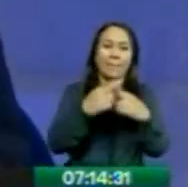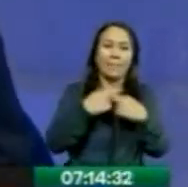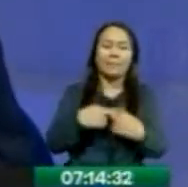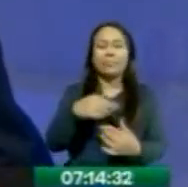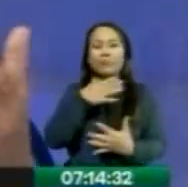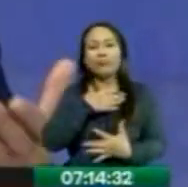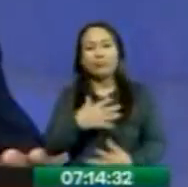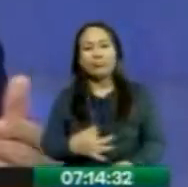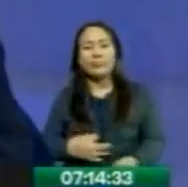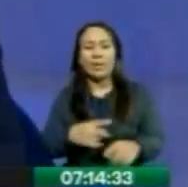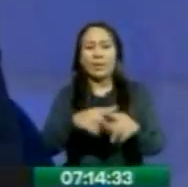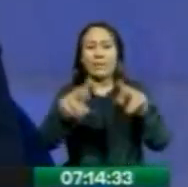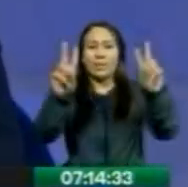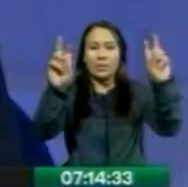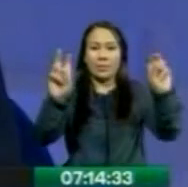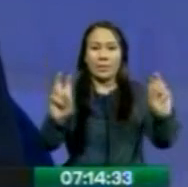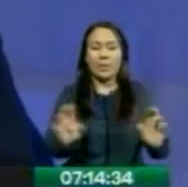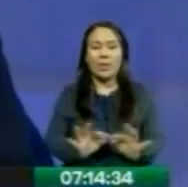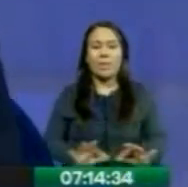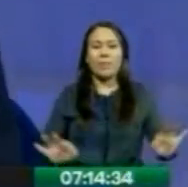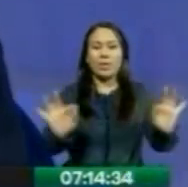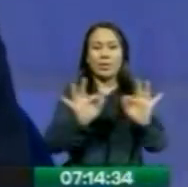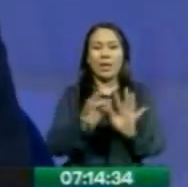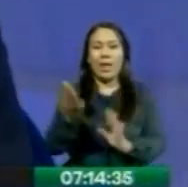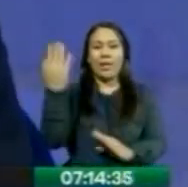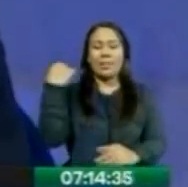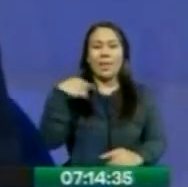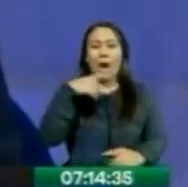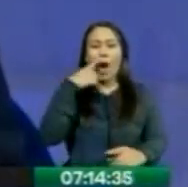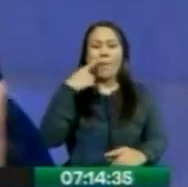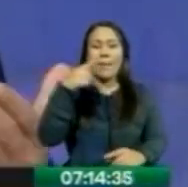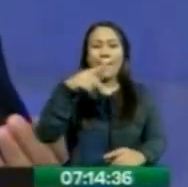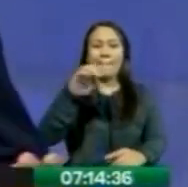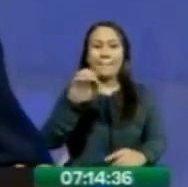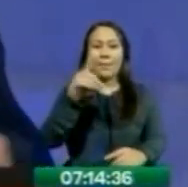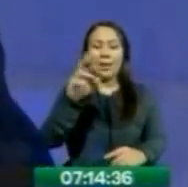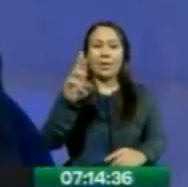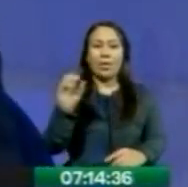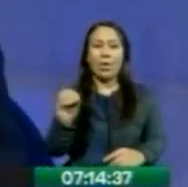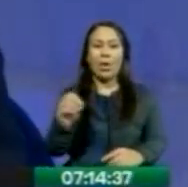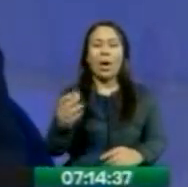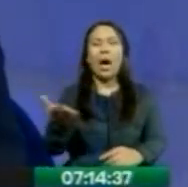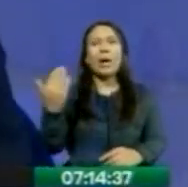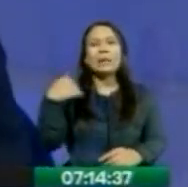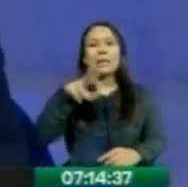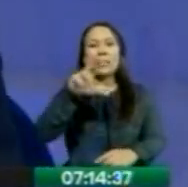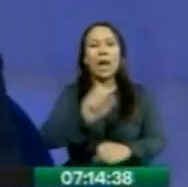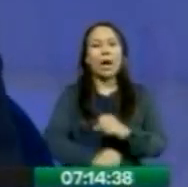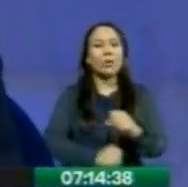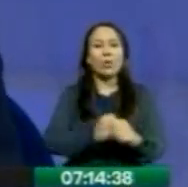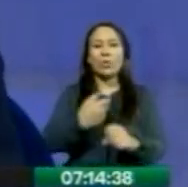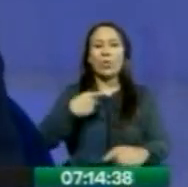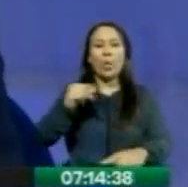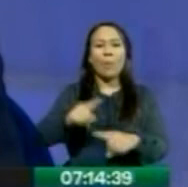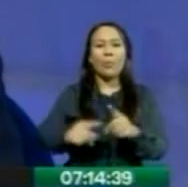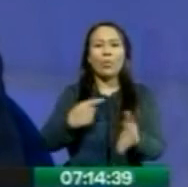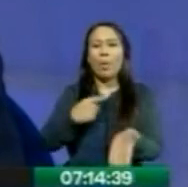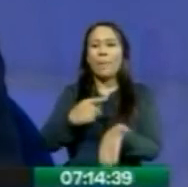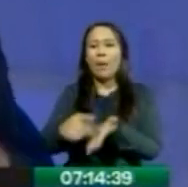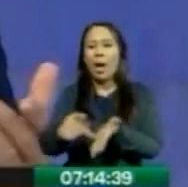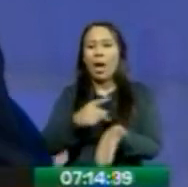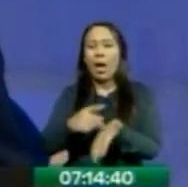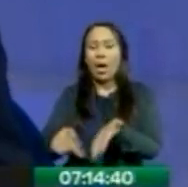y también casos muy importantes como el que tuvimos del señor Pedro en el Puyo, que luego de 3 años de estar impago pudo acceder a una jubilación